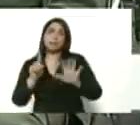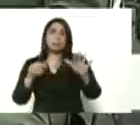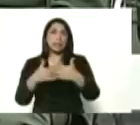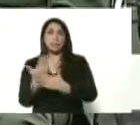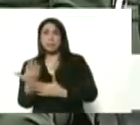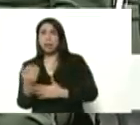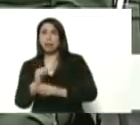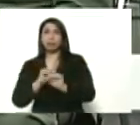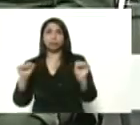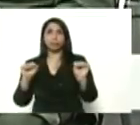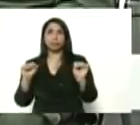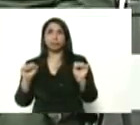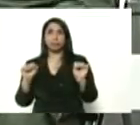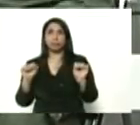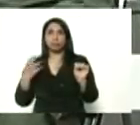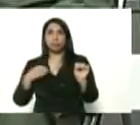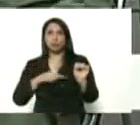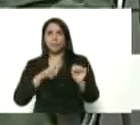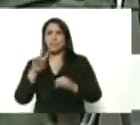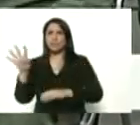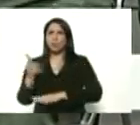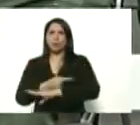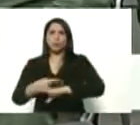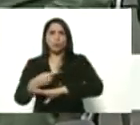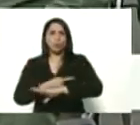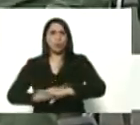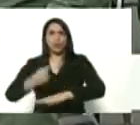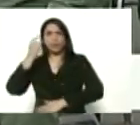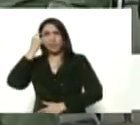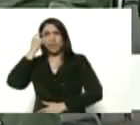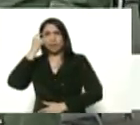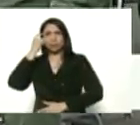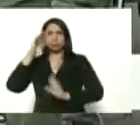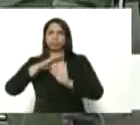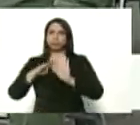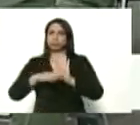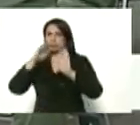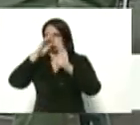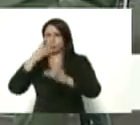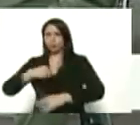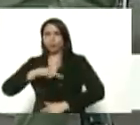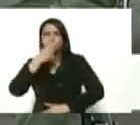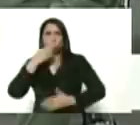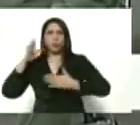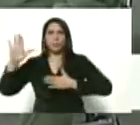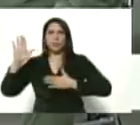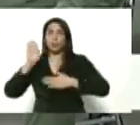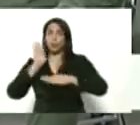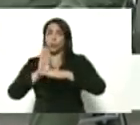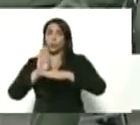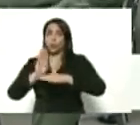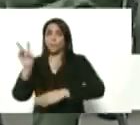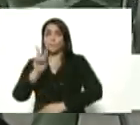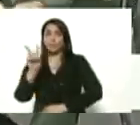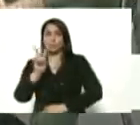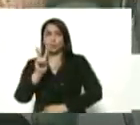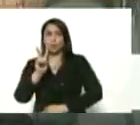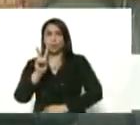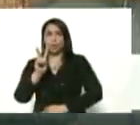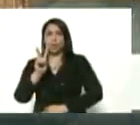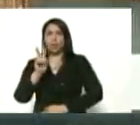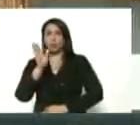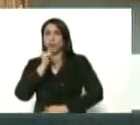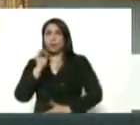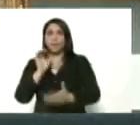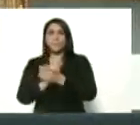mañana, estamos las 24 horas del día cumpliendo nuestro juramento, cuidar a Venezuela de los